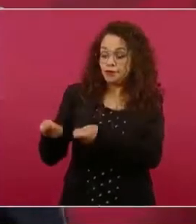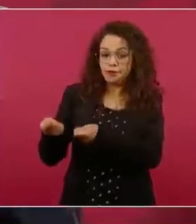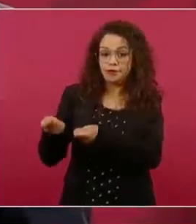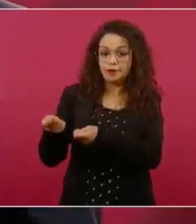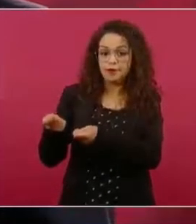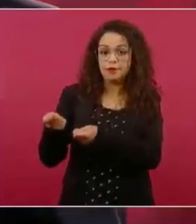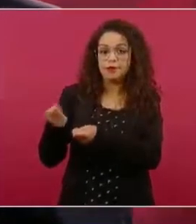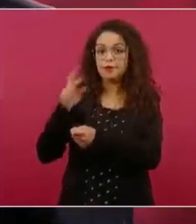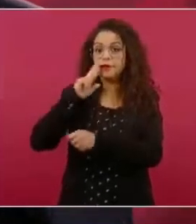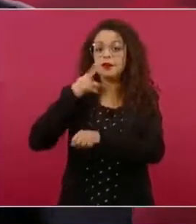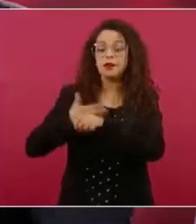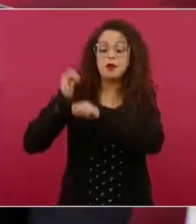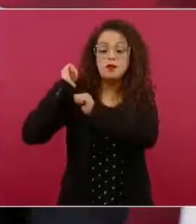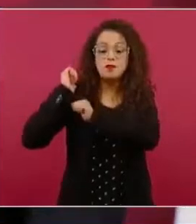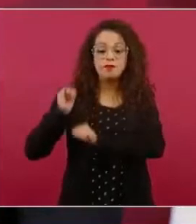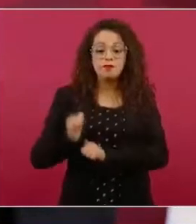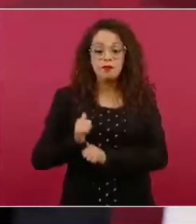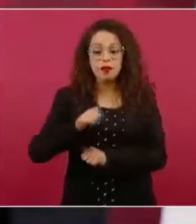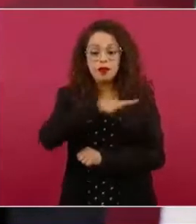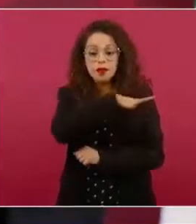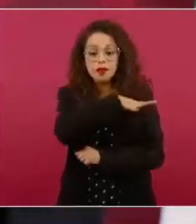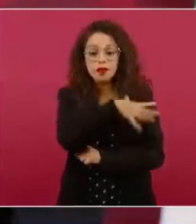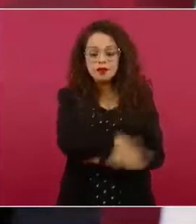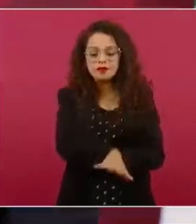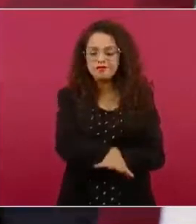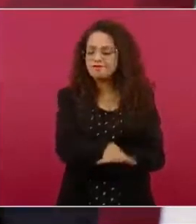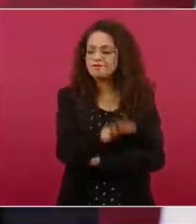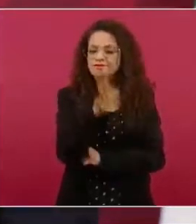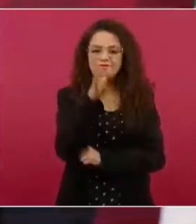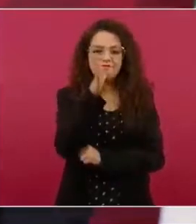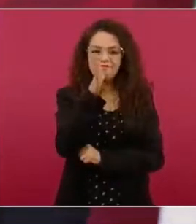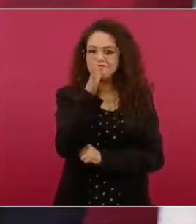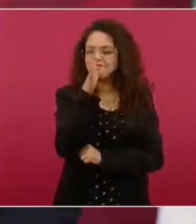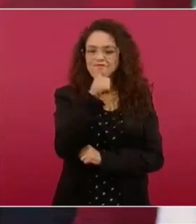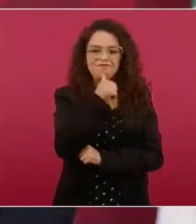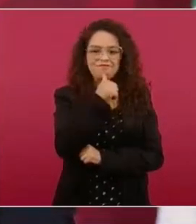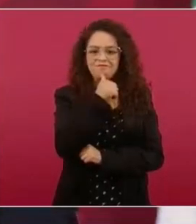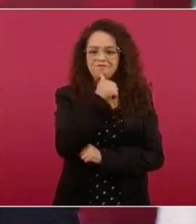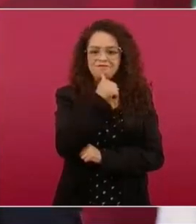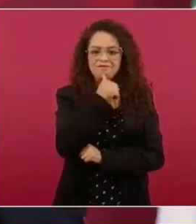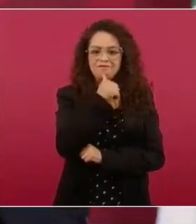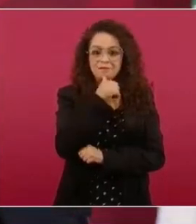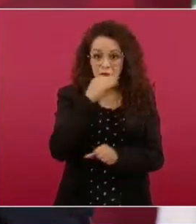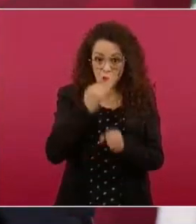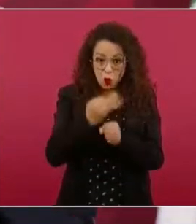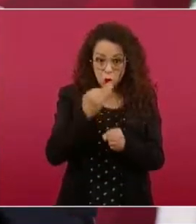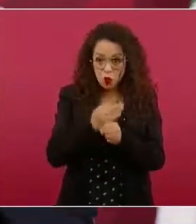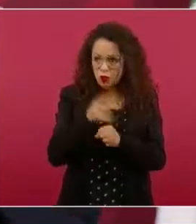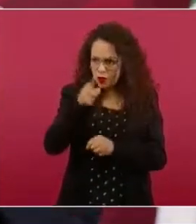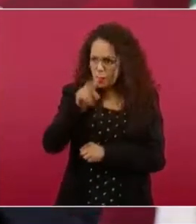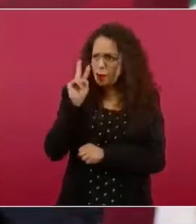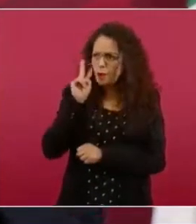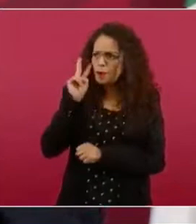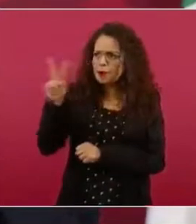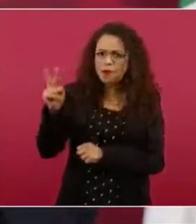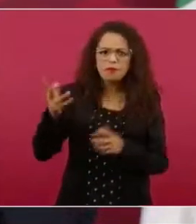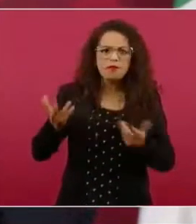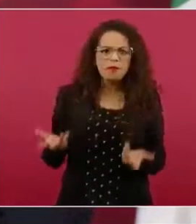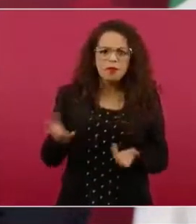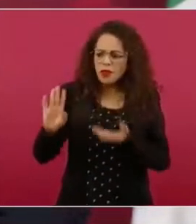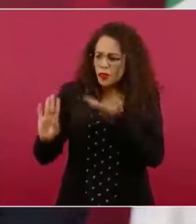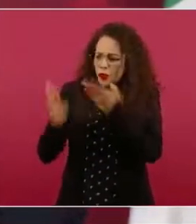Nada más, miren lo que está sucediendo ahora en el mundo por el mal